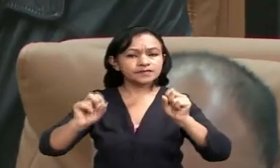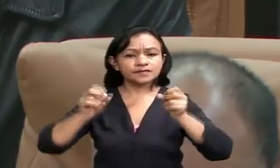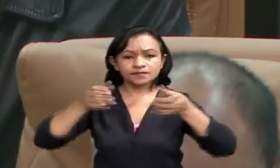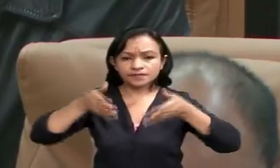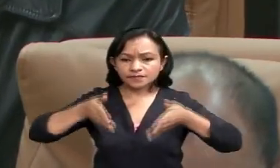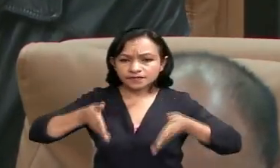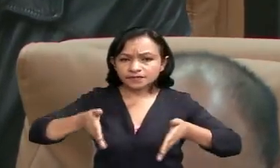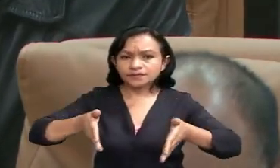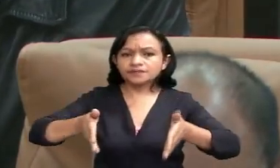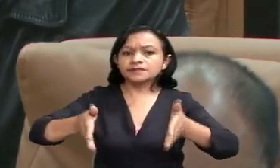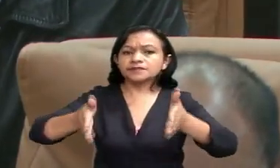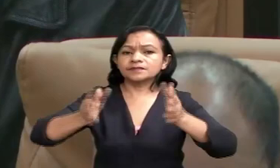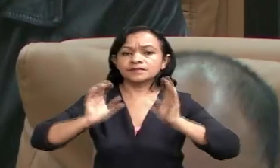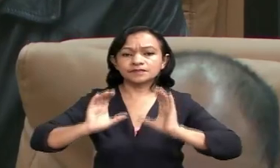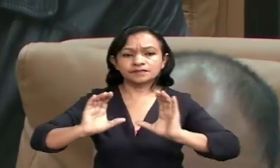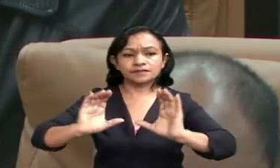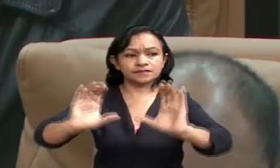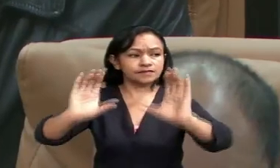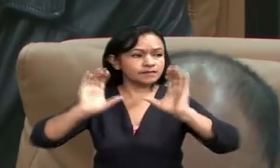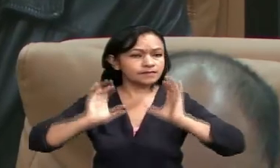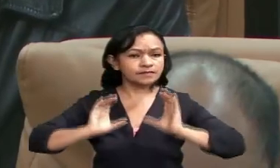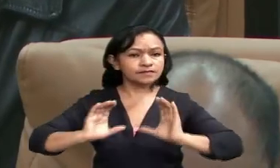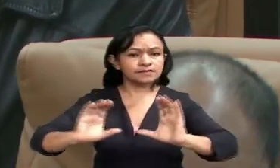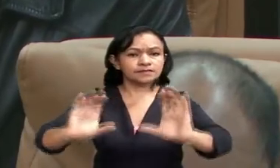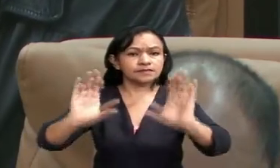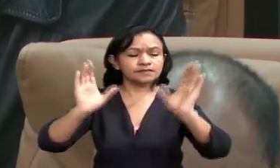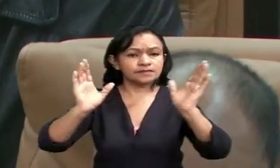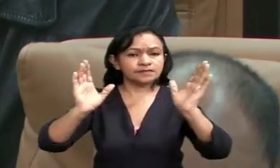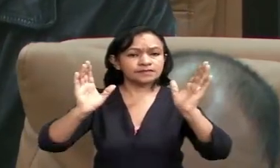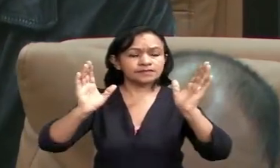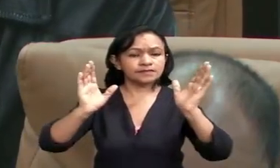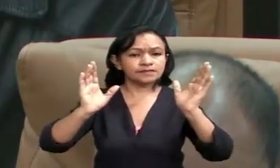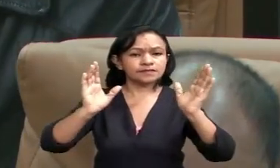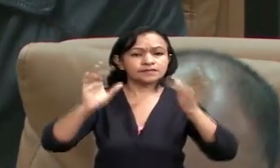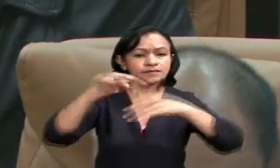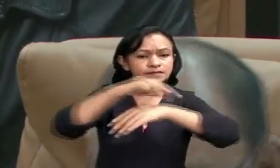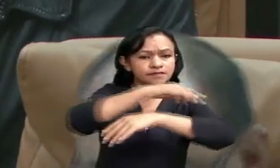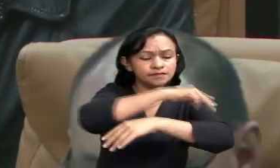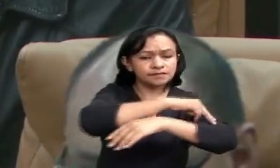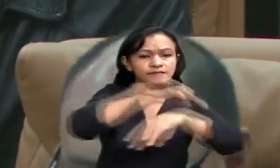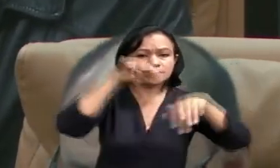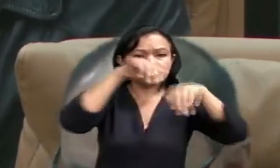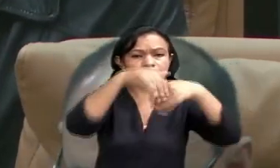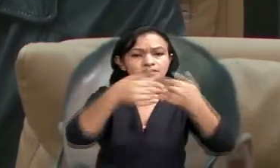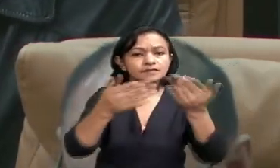Carreteras, caminos de todo tiempo, aulas de clase,